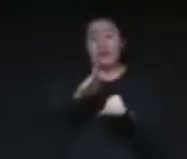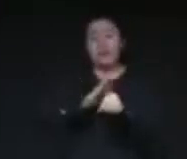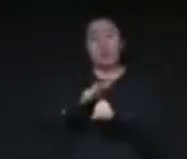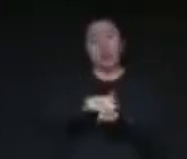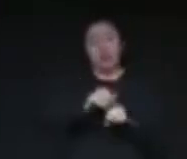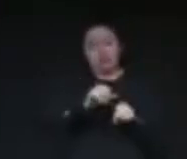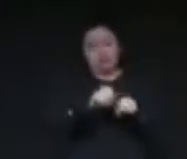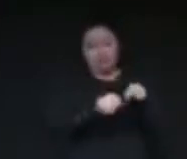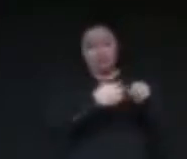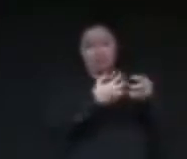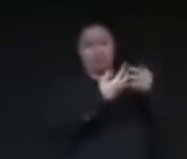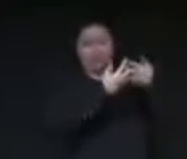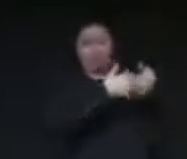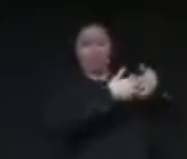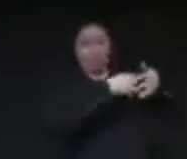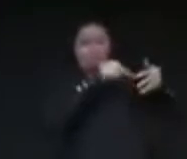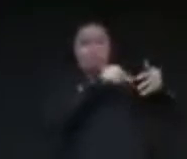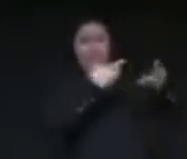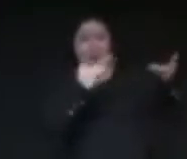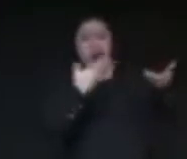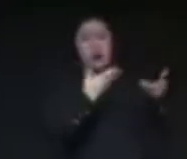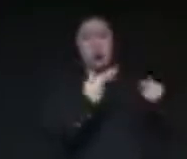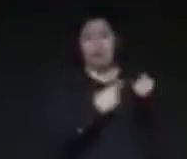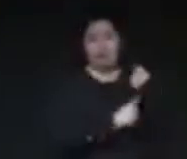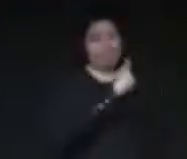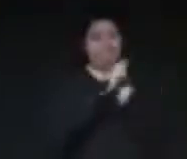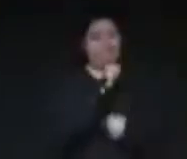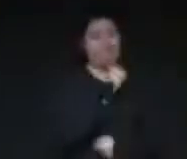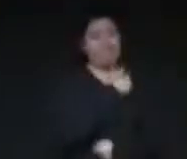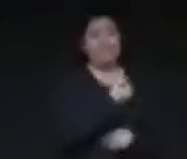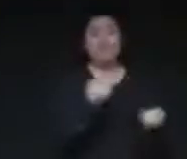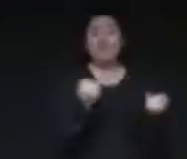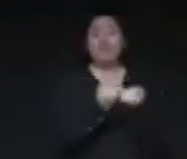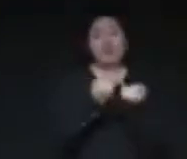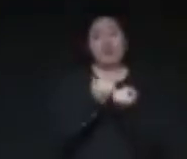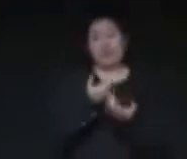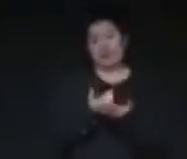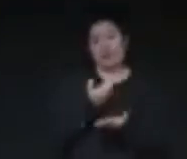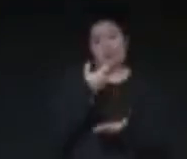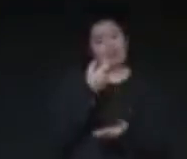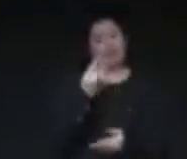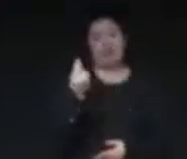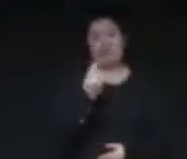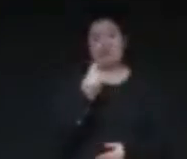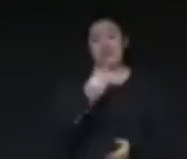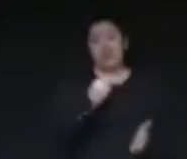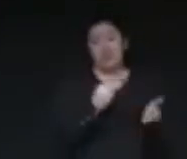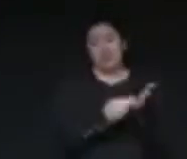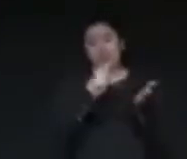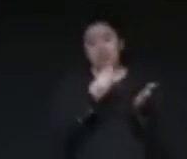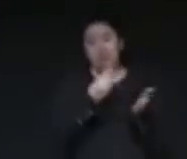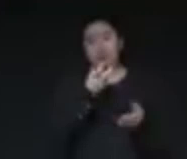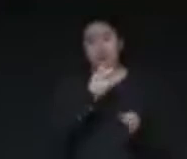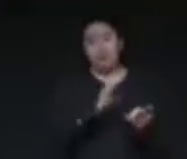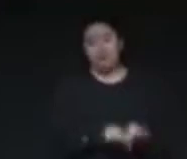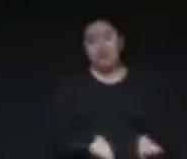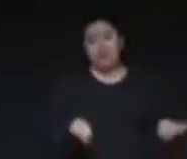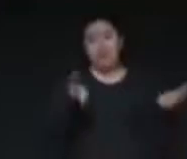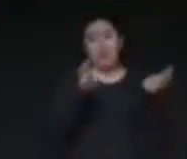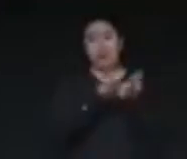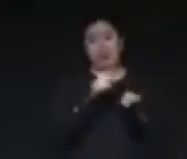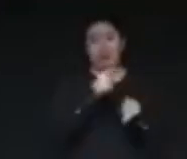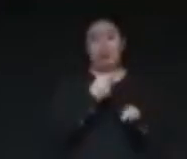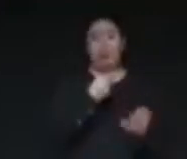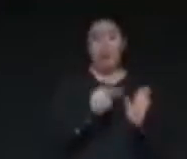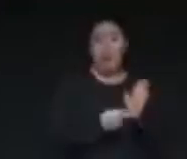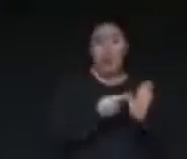parte motora, para que no haya ningún problema, además de las sanciones económicas, y obviamente es inaceptable que esto pase, y se